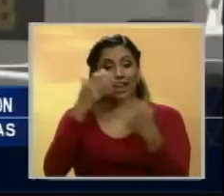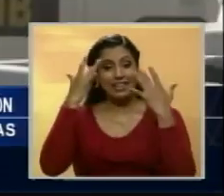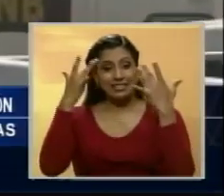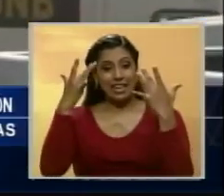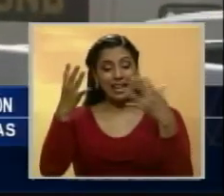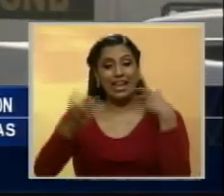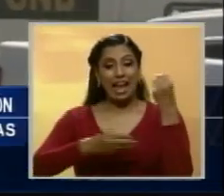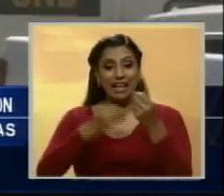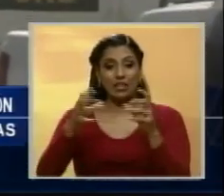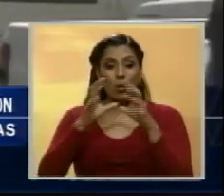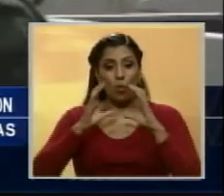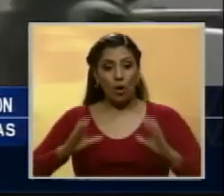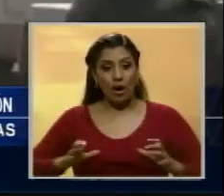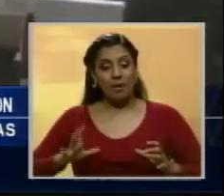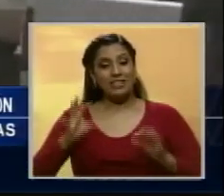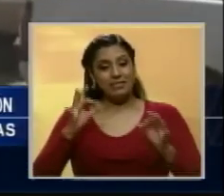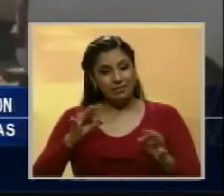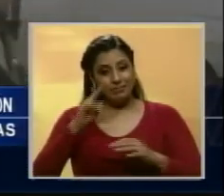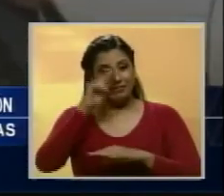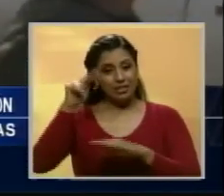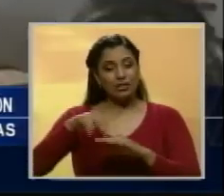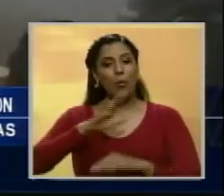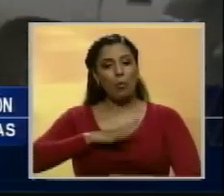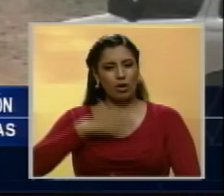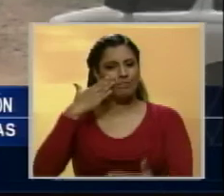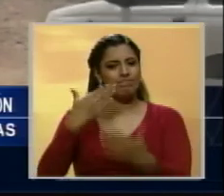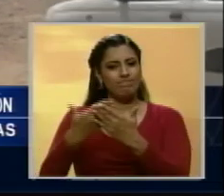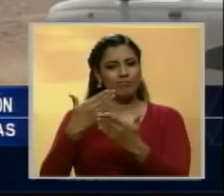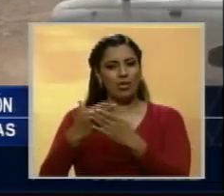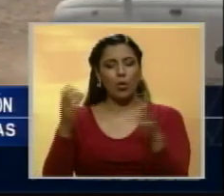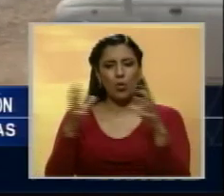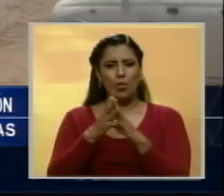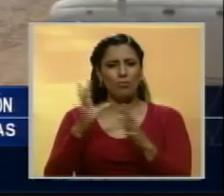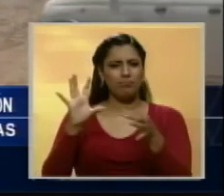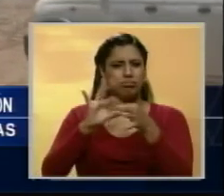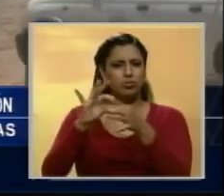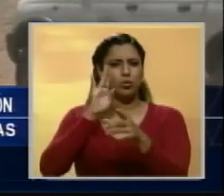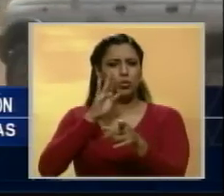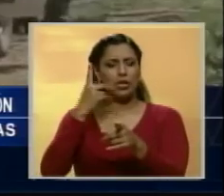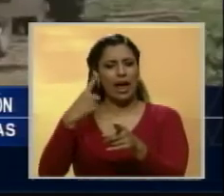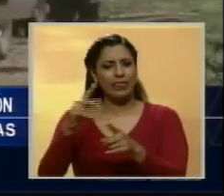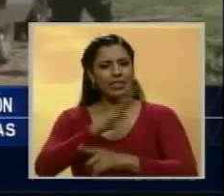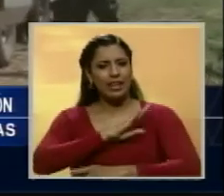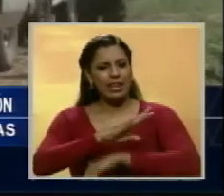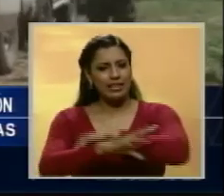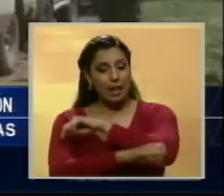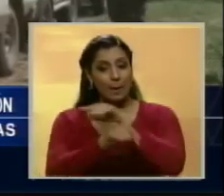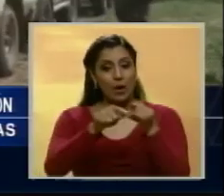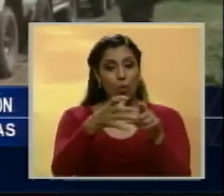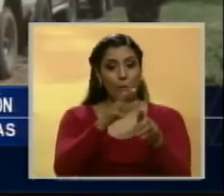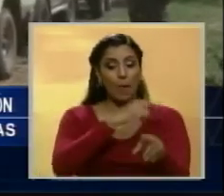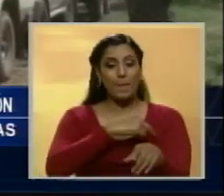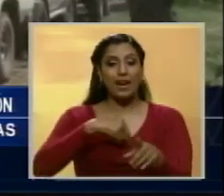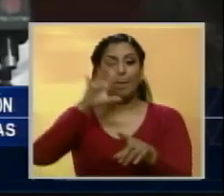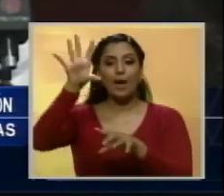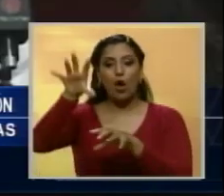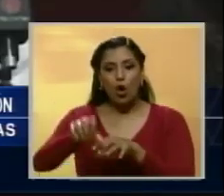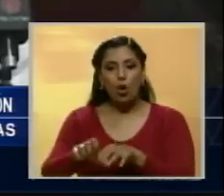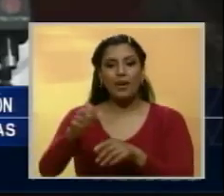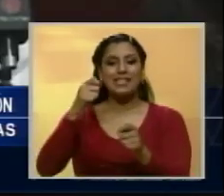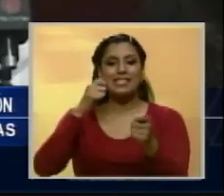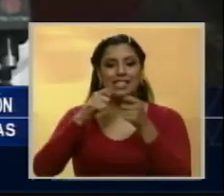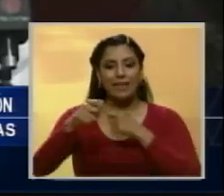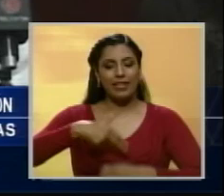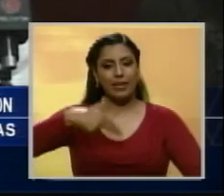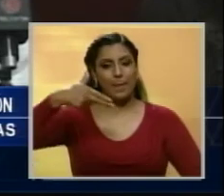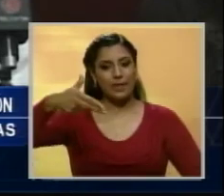inteligencia realizados por cuerpos de seguridad nacional, se pudo constatar una serie de nexos entre ellos para la compra y venta